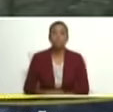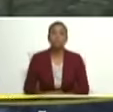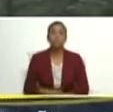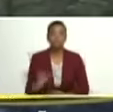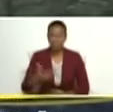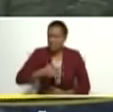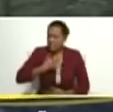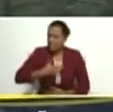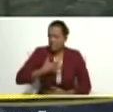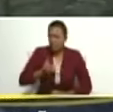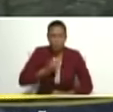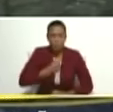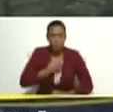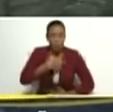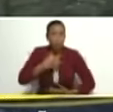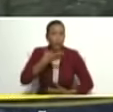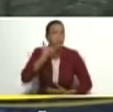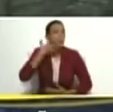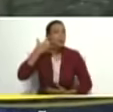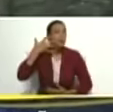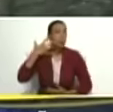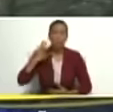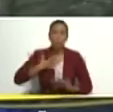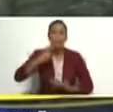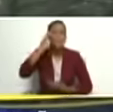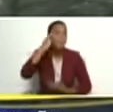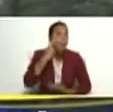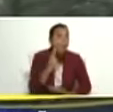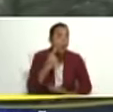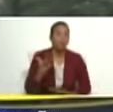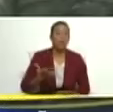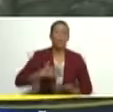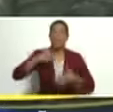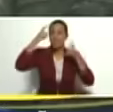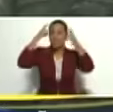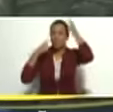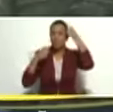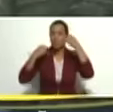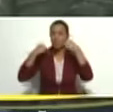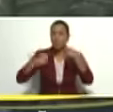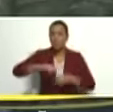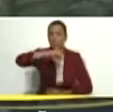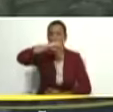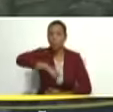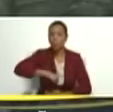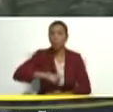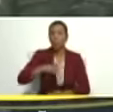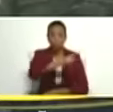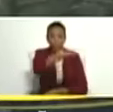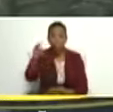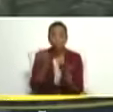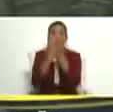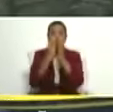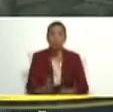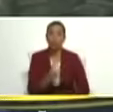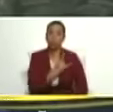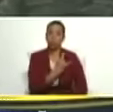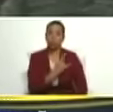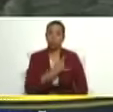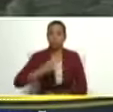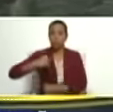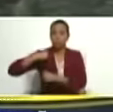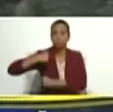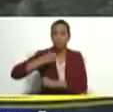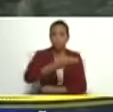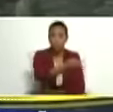Sienta en sus pechos el orgullo de ser bolivariano, de ser chavista. Cadetes de